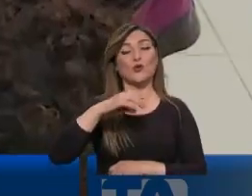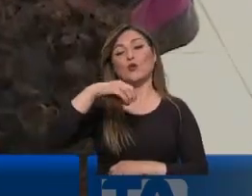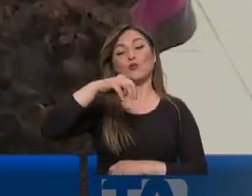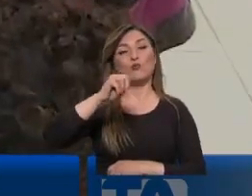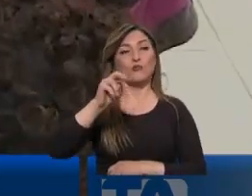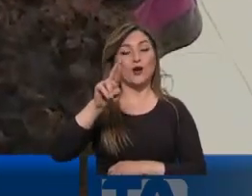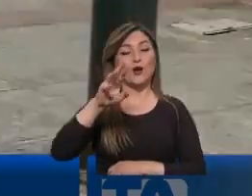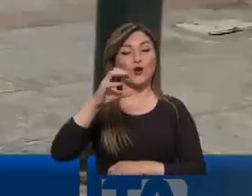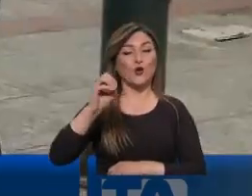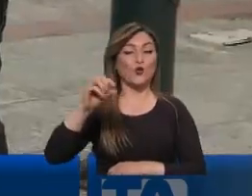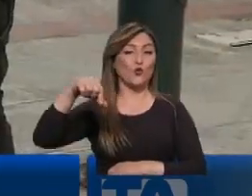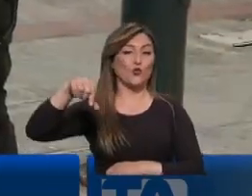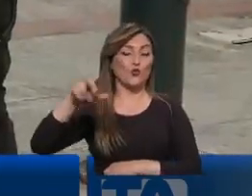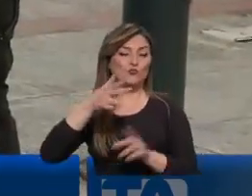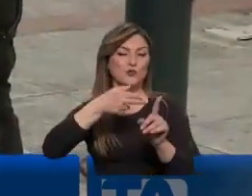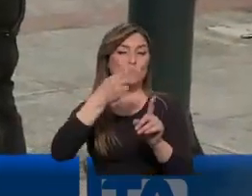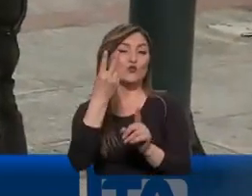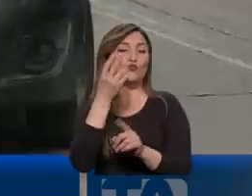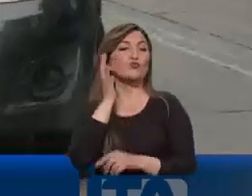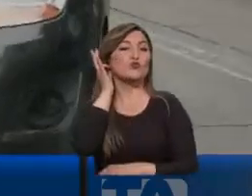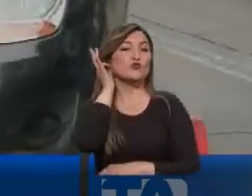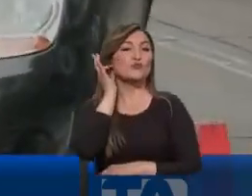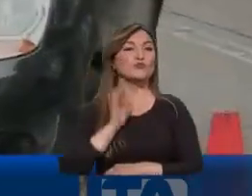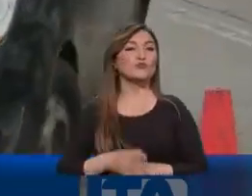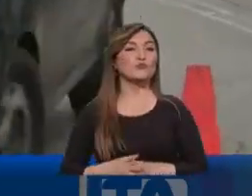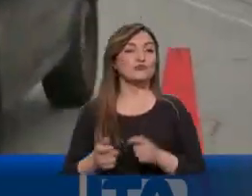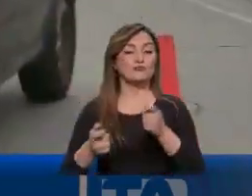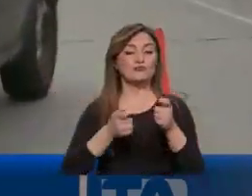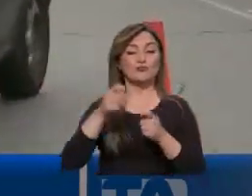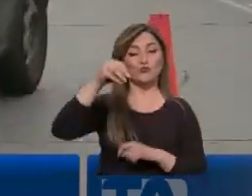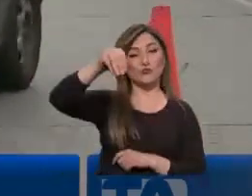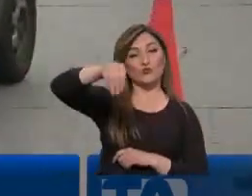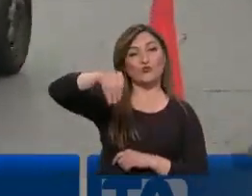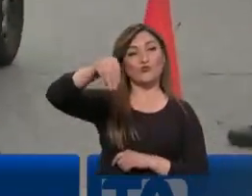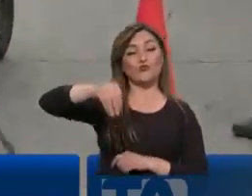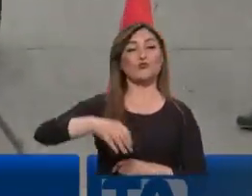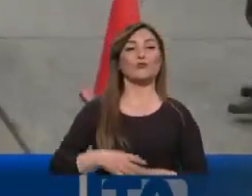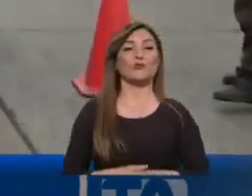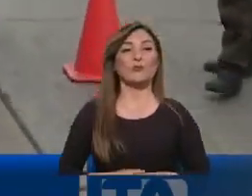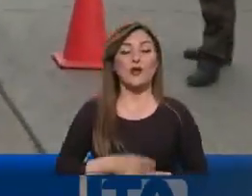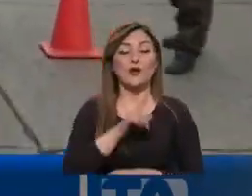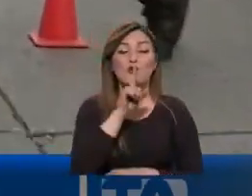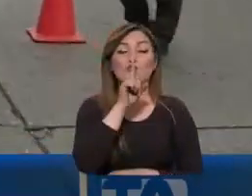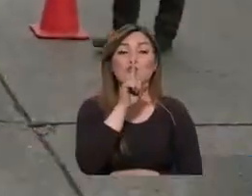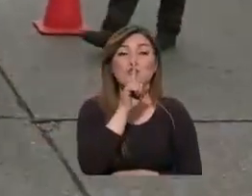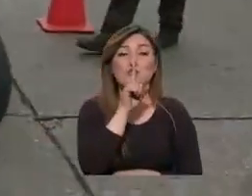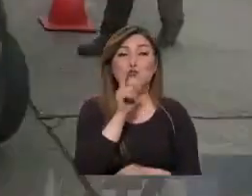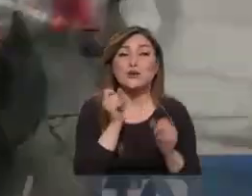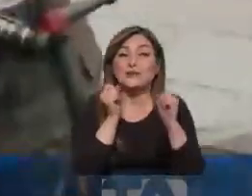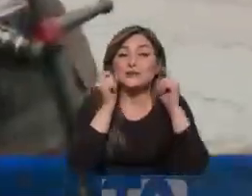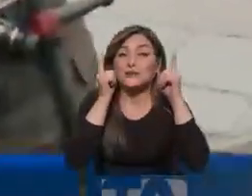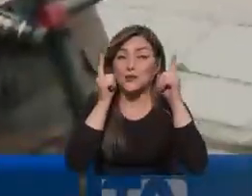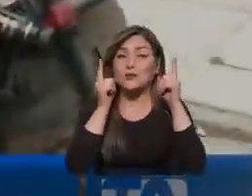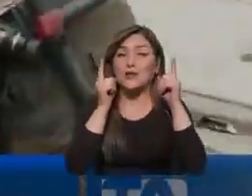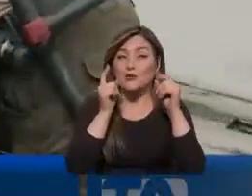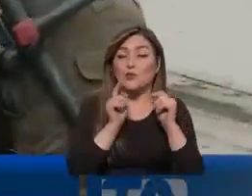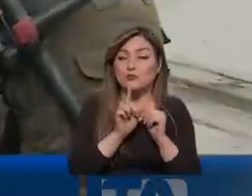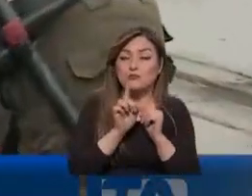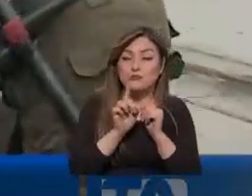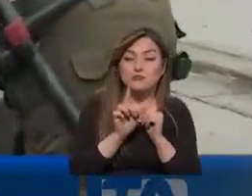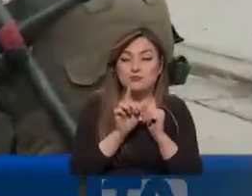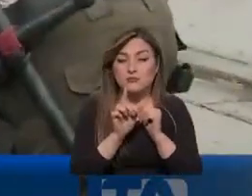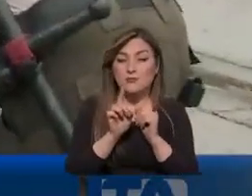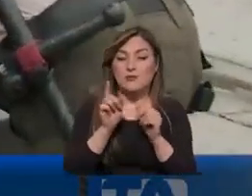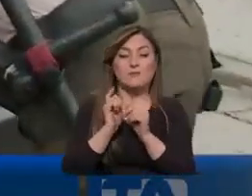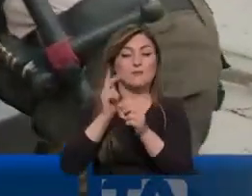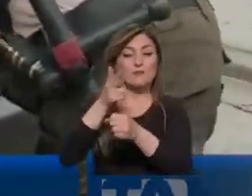2 mujeres. Los operativos y allanamientos ofrecidos empezarán este martes. Serán sorpresivos, contundentes y continuos. Seguirán hasta diciembre, fue